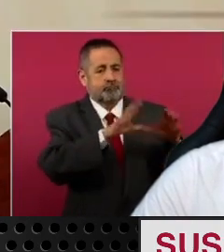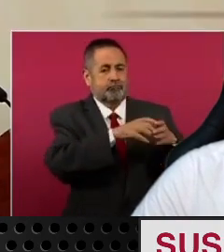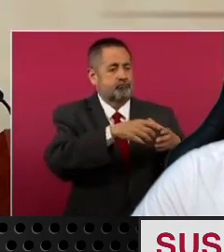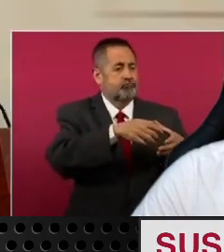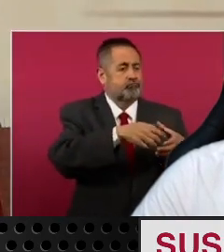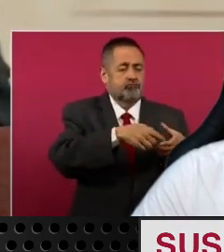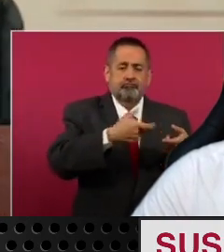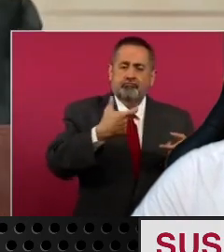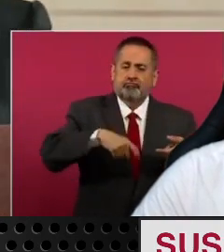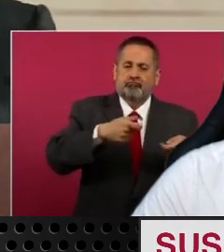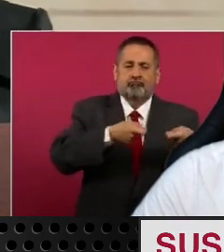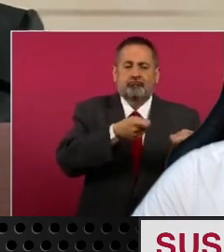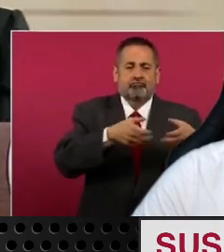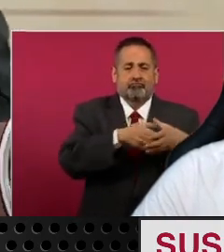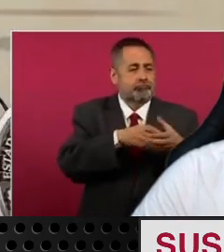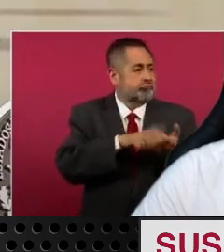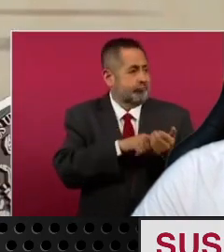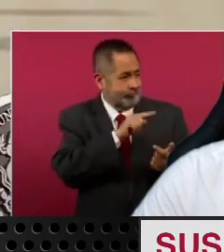gentes